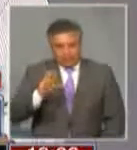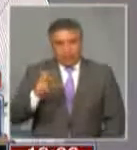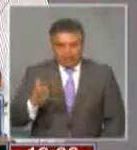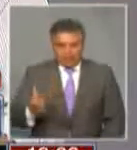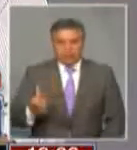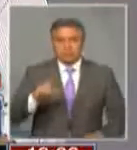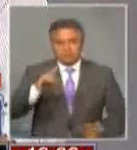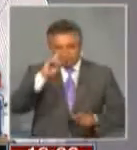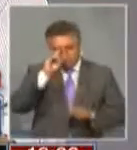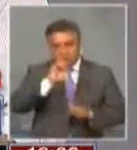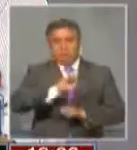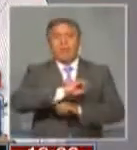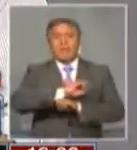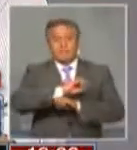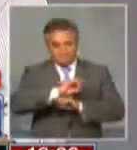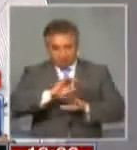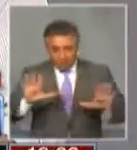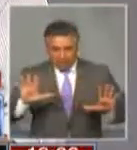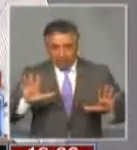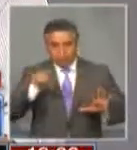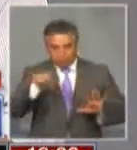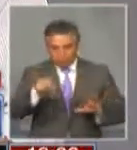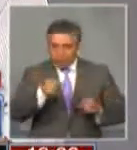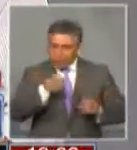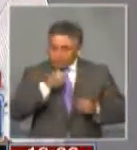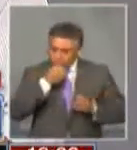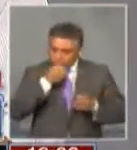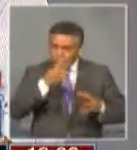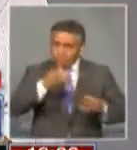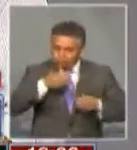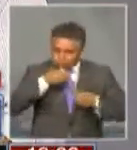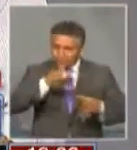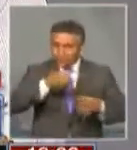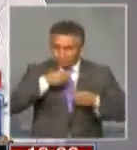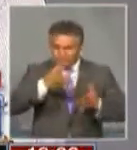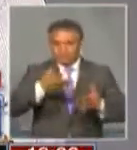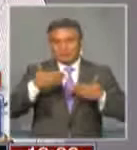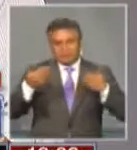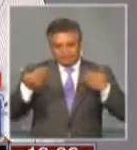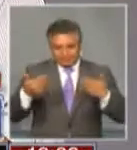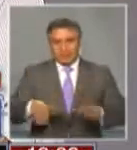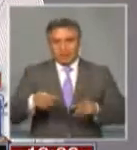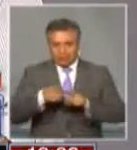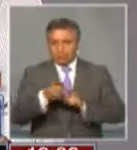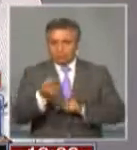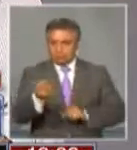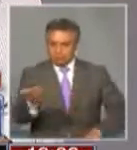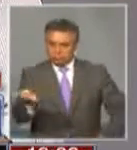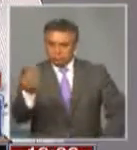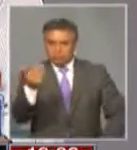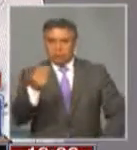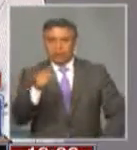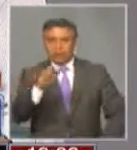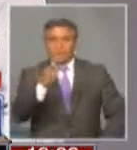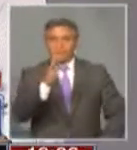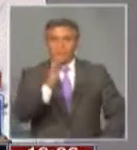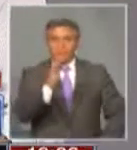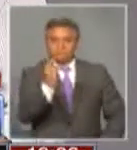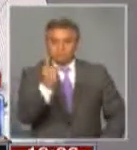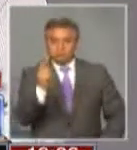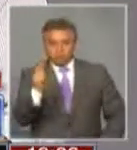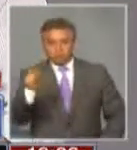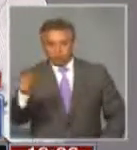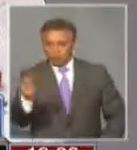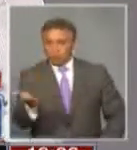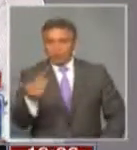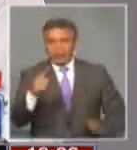claramente estos datos son revelaciones que se dan en cuanto a hacer devoluciones, en el caso FUT, ¿cierto?,